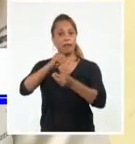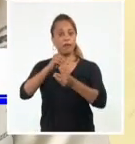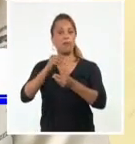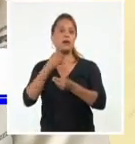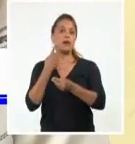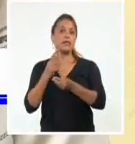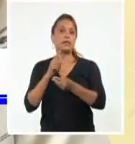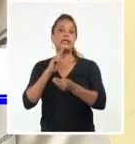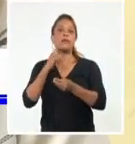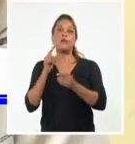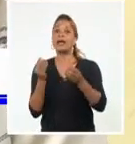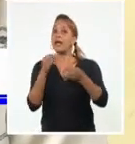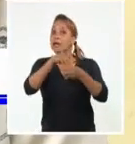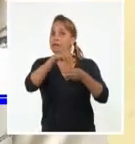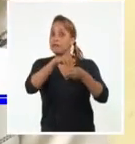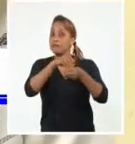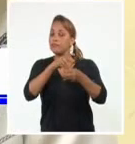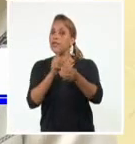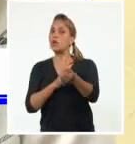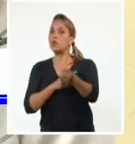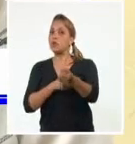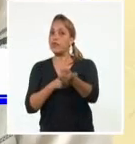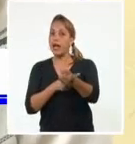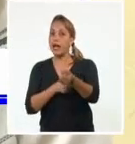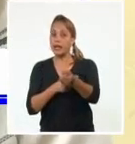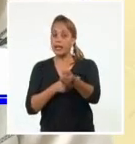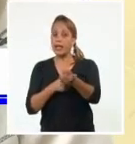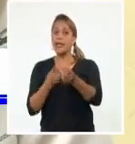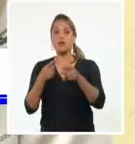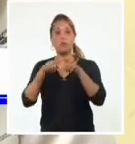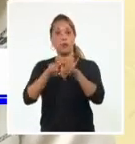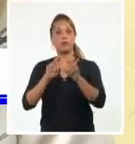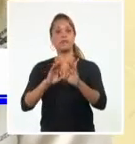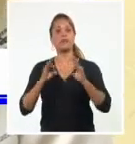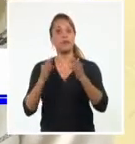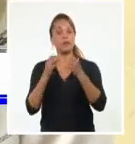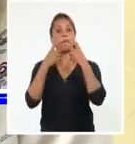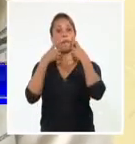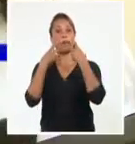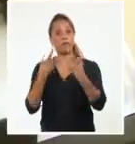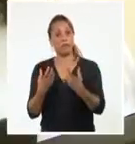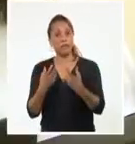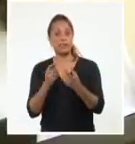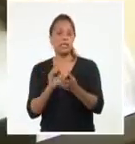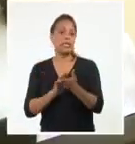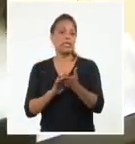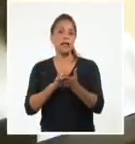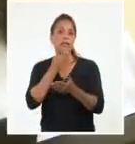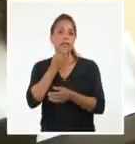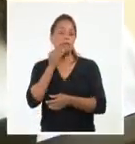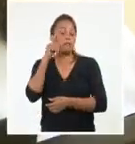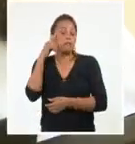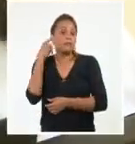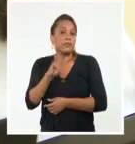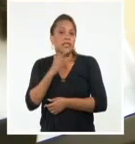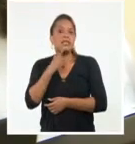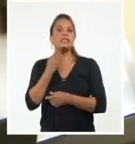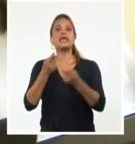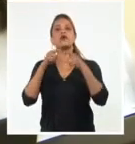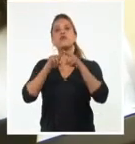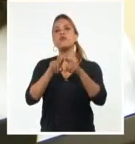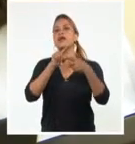porque a esa filiación consanguínea, que tiene su importancia y que nadie puede desconocer, se le unen